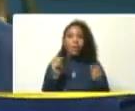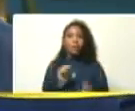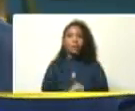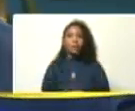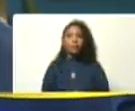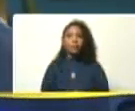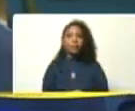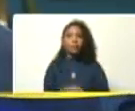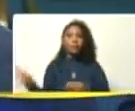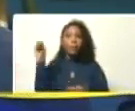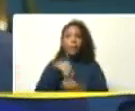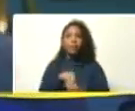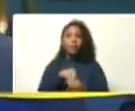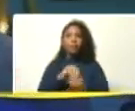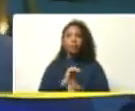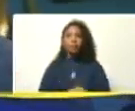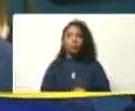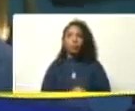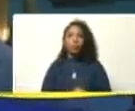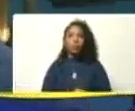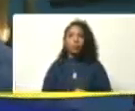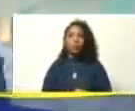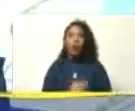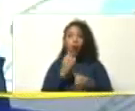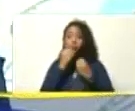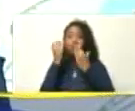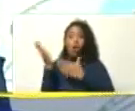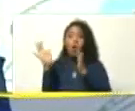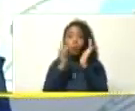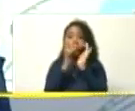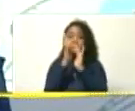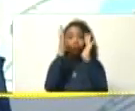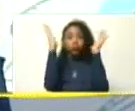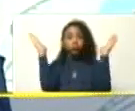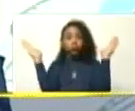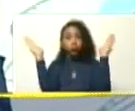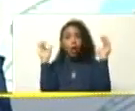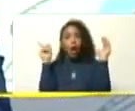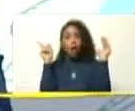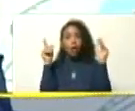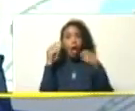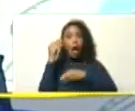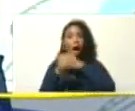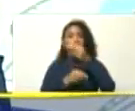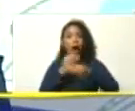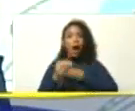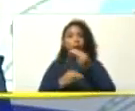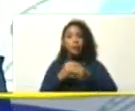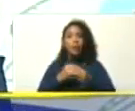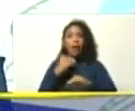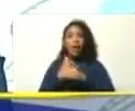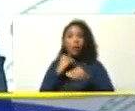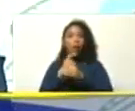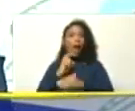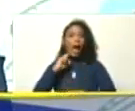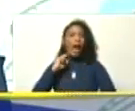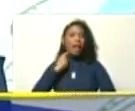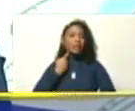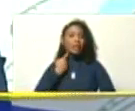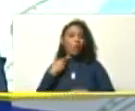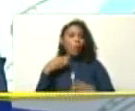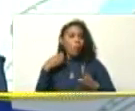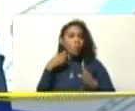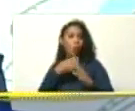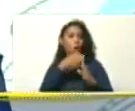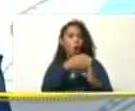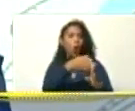jesuita. Como buen jesuita, bueno, los jesuitas son ácidos, van a fondo